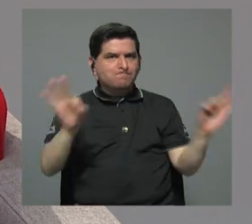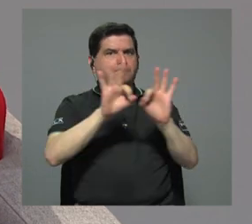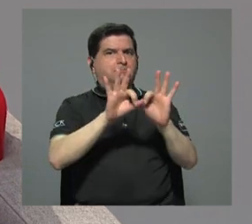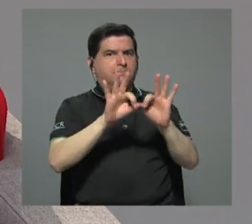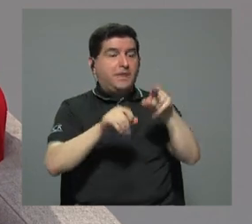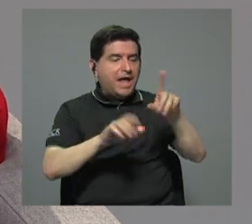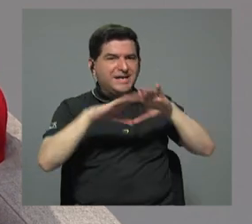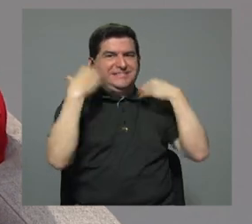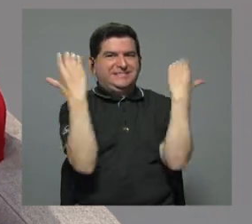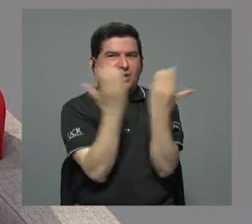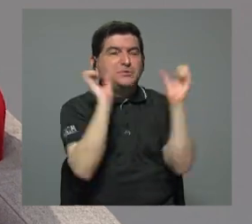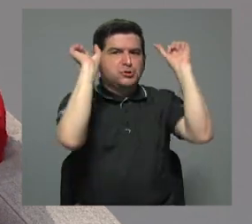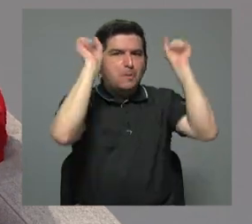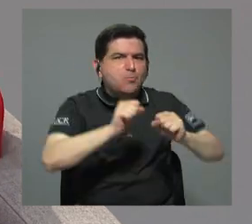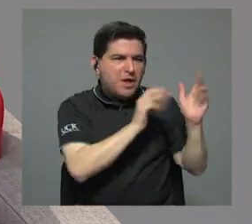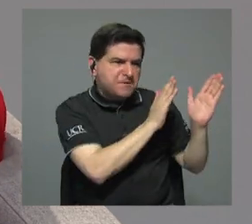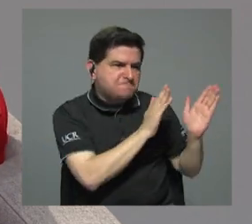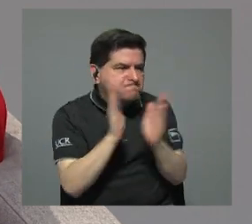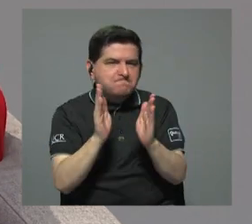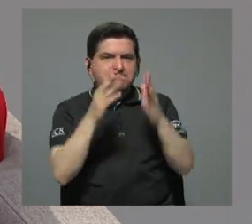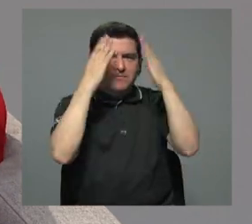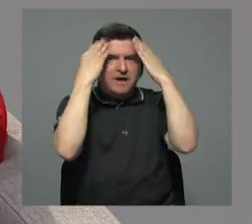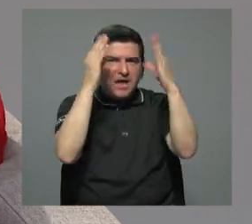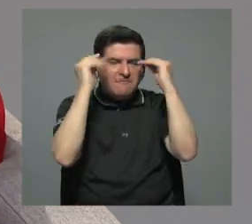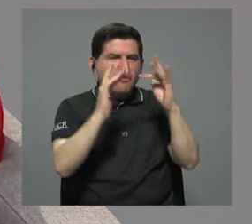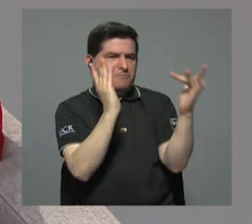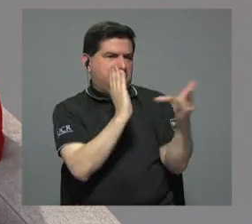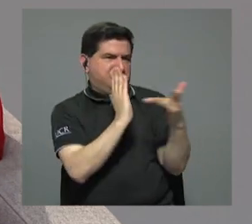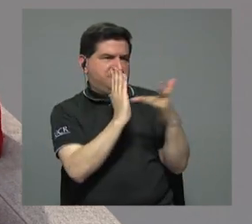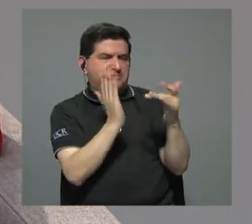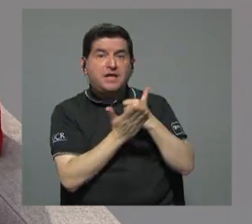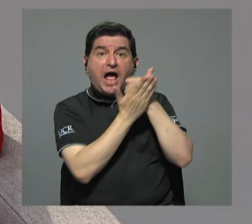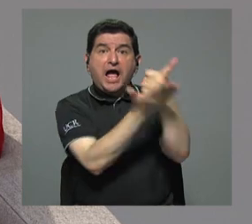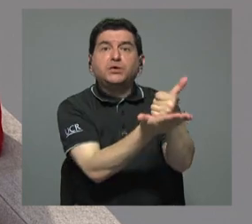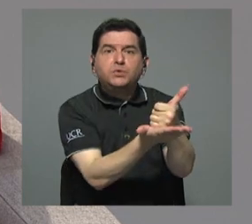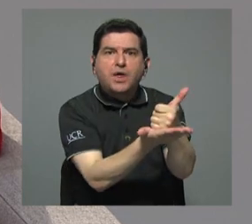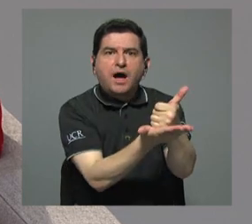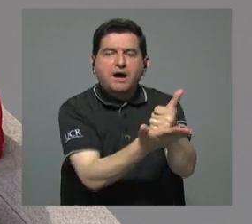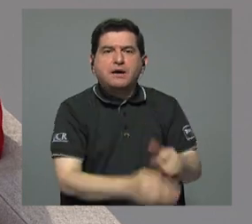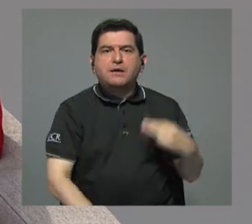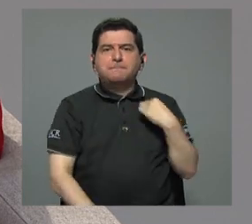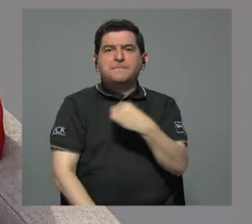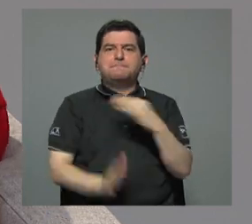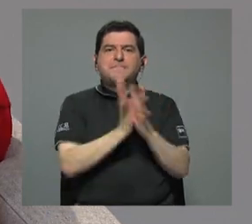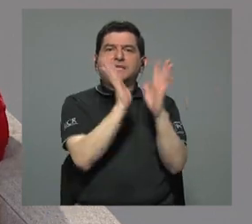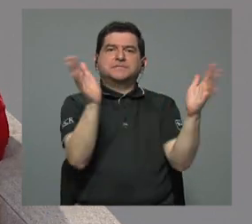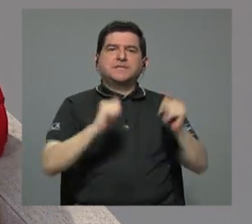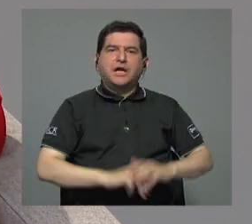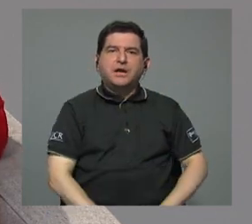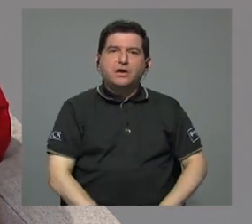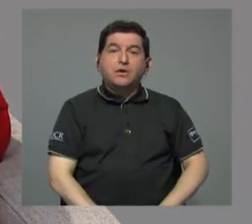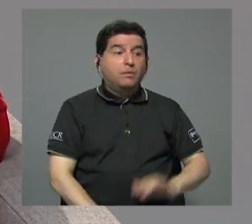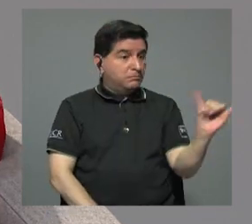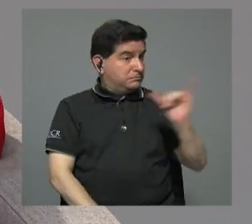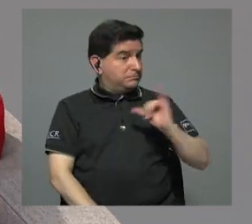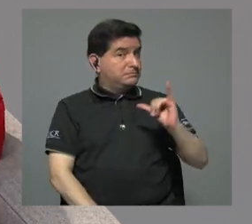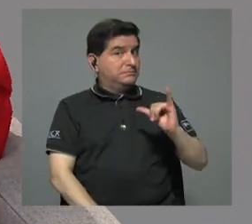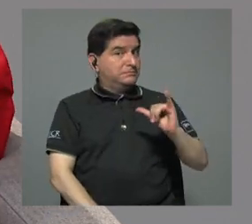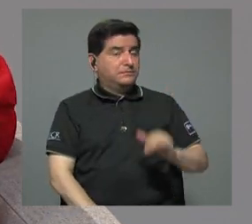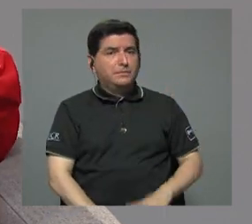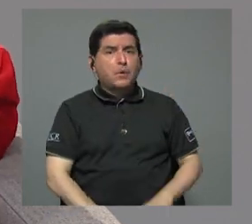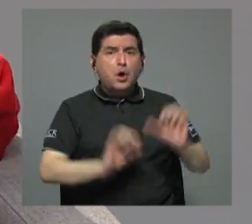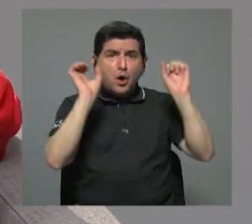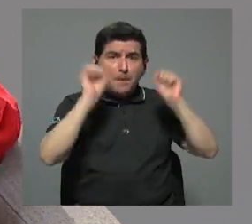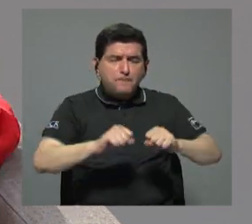esas comisiones pueden preparar informes muy técnicos para llegar incluso al ministerio público y también a